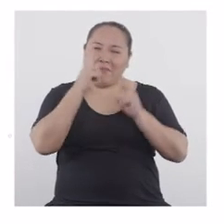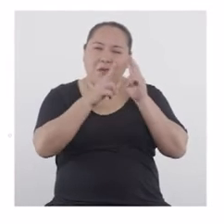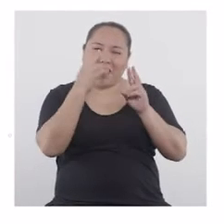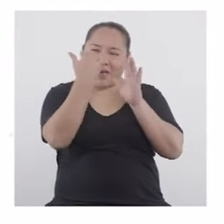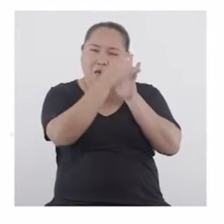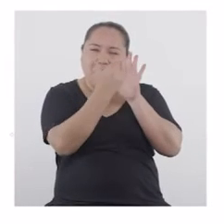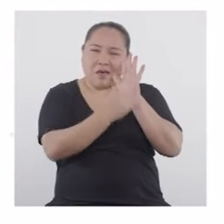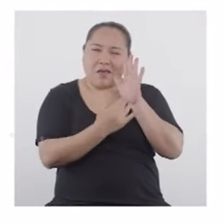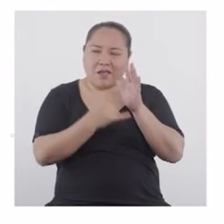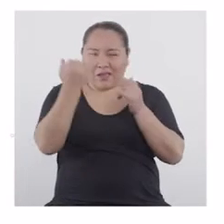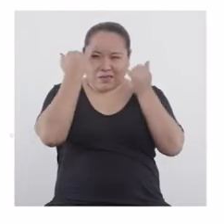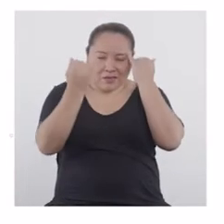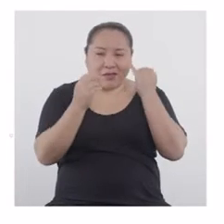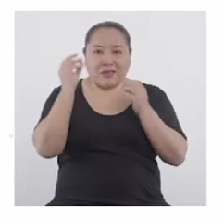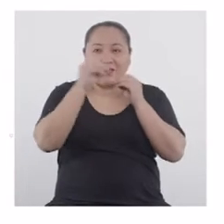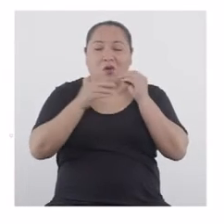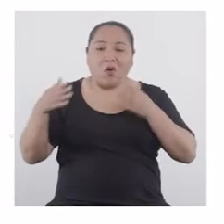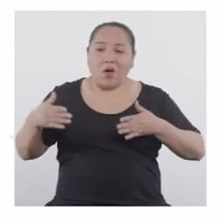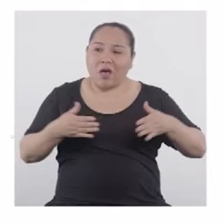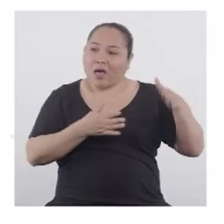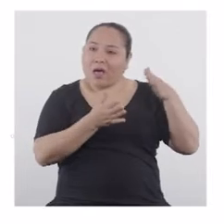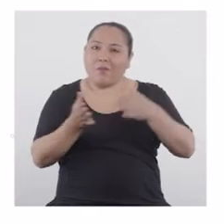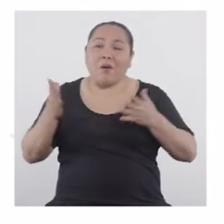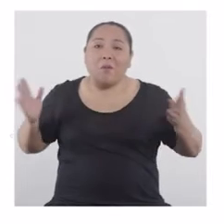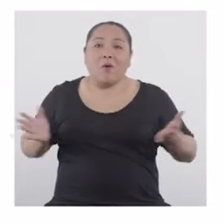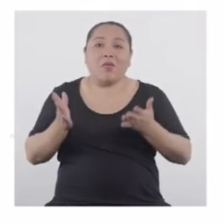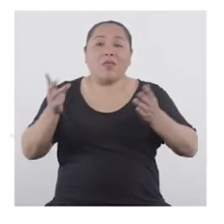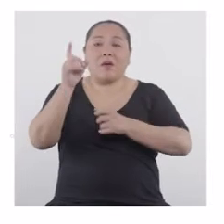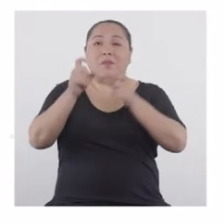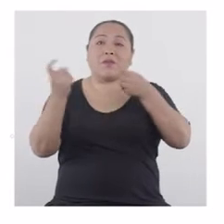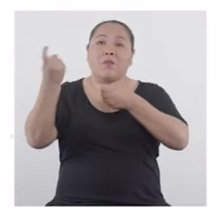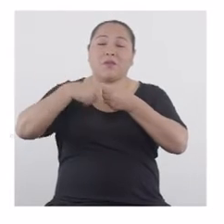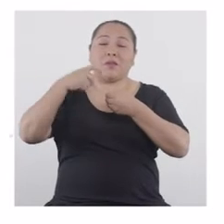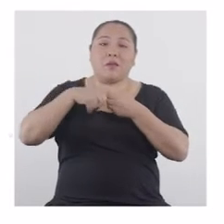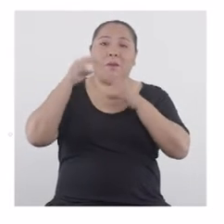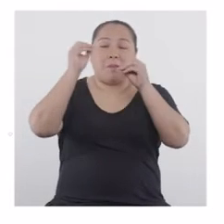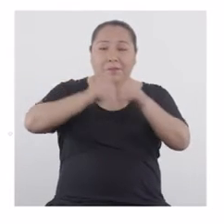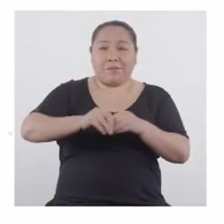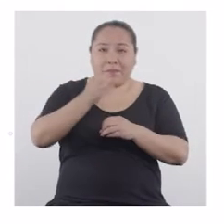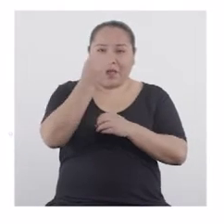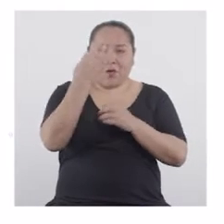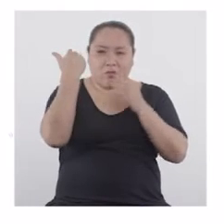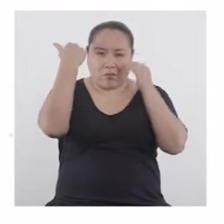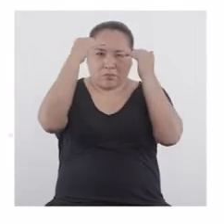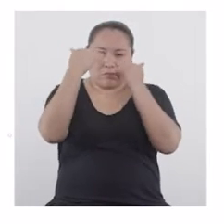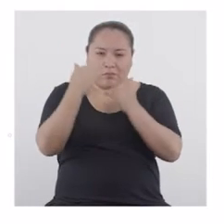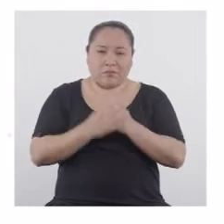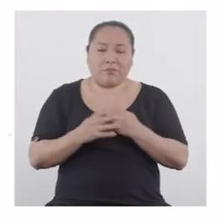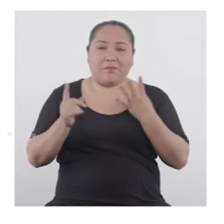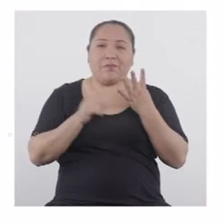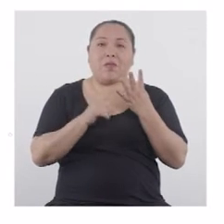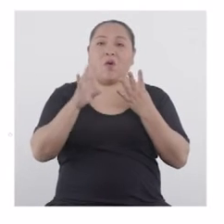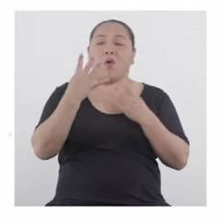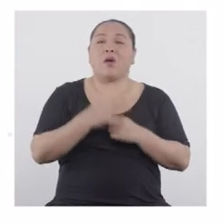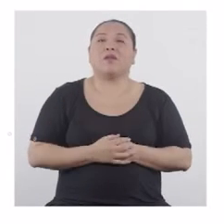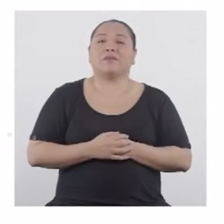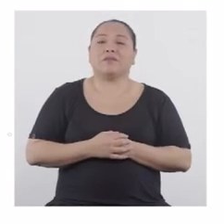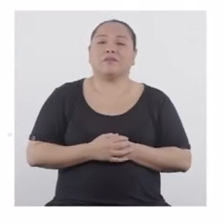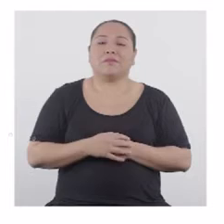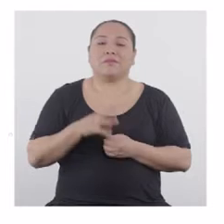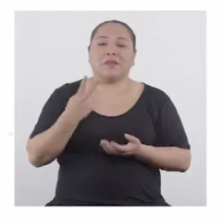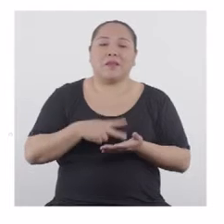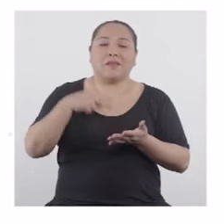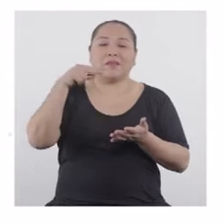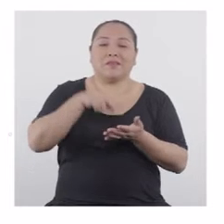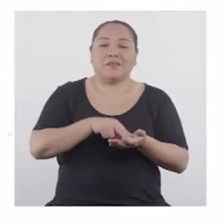las ideas. Esto establece un camino, motiva a los participantes y fija una cierta estructura. 4. Salta